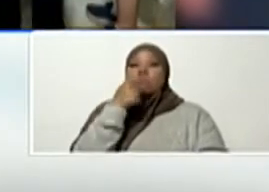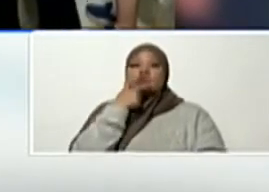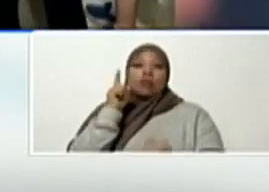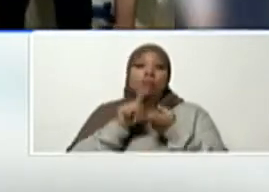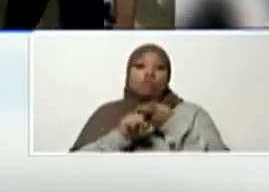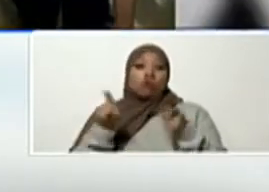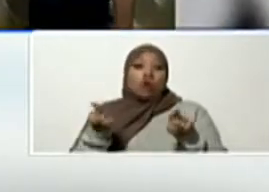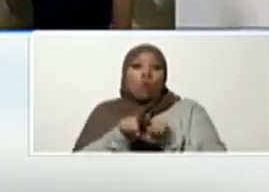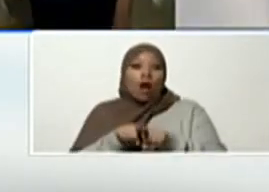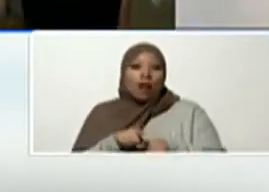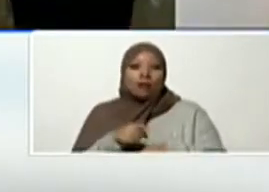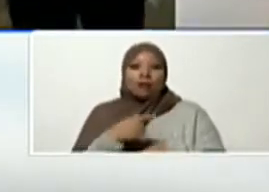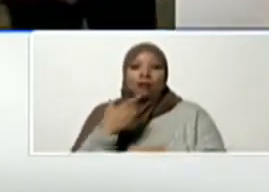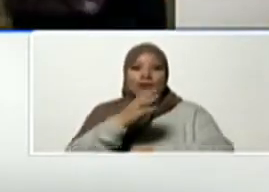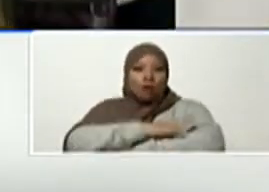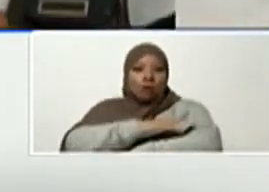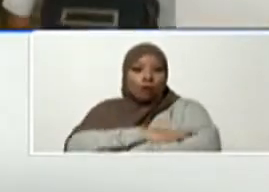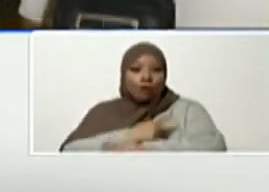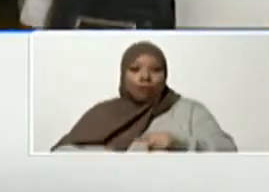Y luego